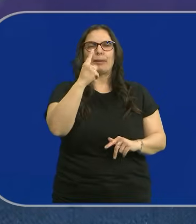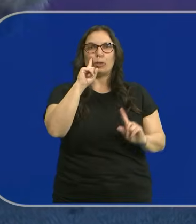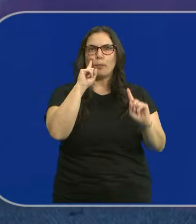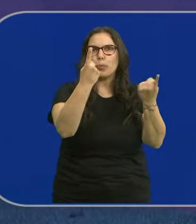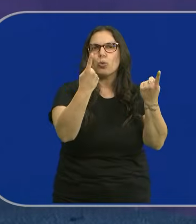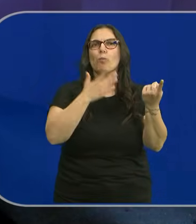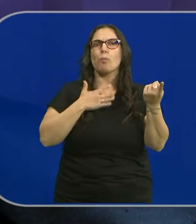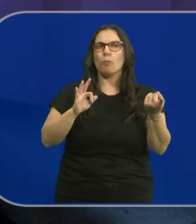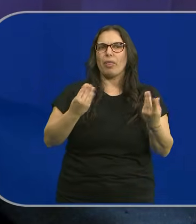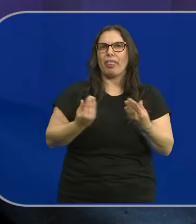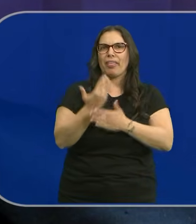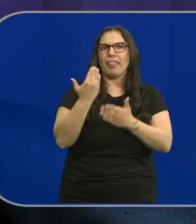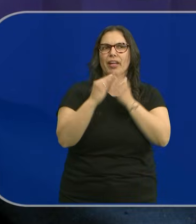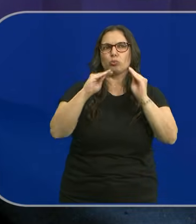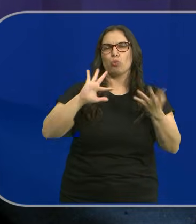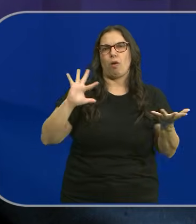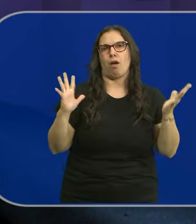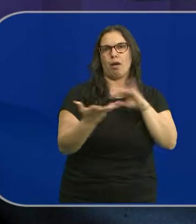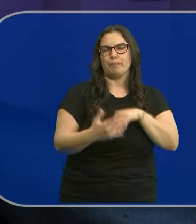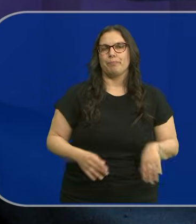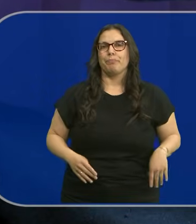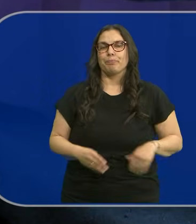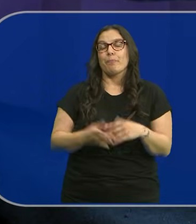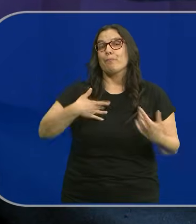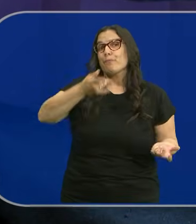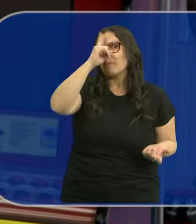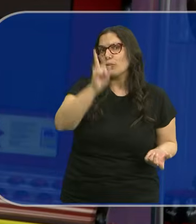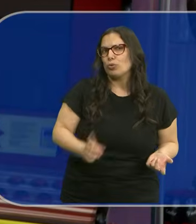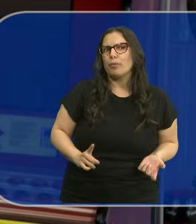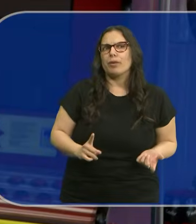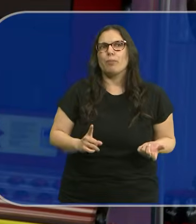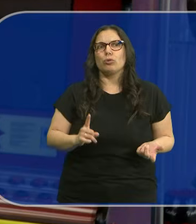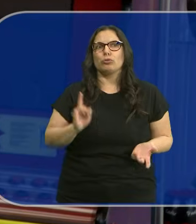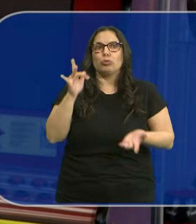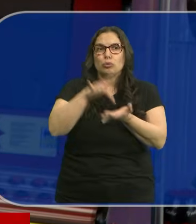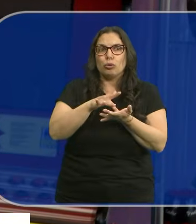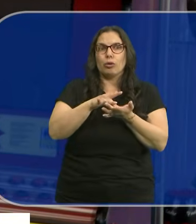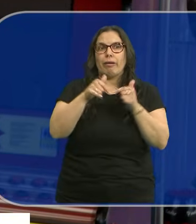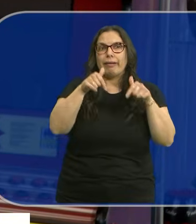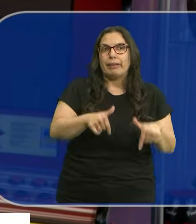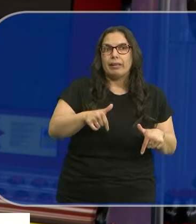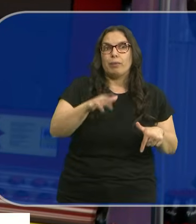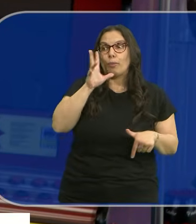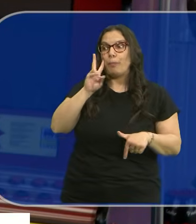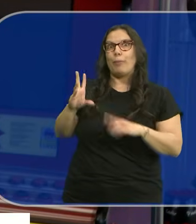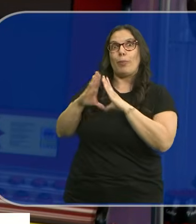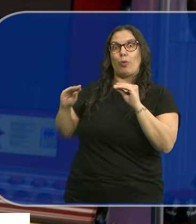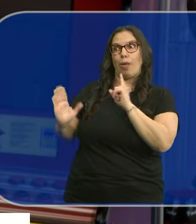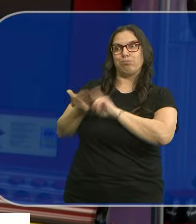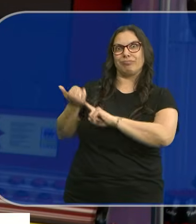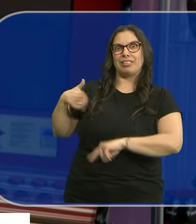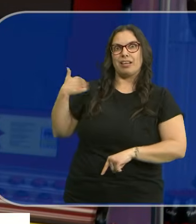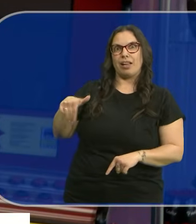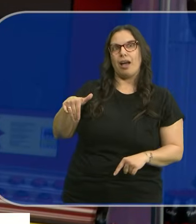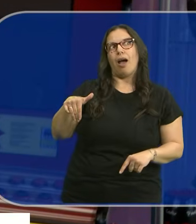pionero que podría cambiar su día a día. No sabíamos que si iba a pasar aquí. Al verlo en Andalucía, lo